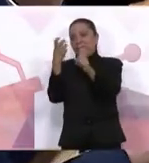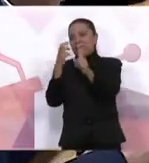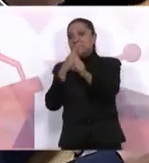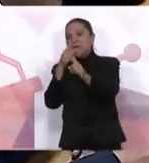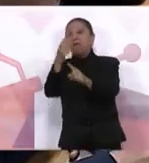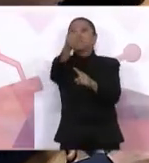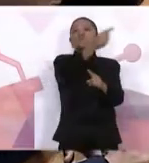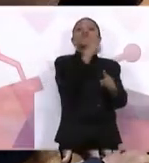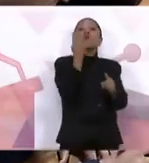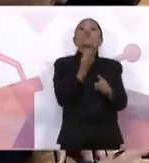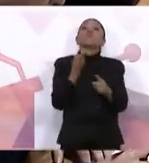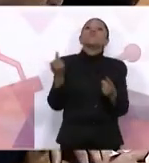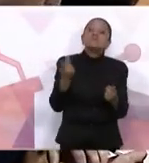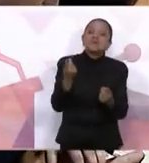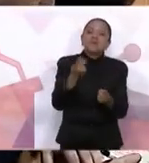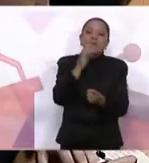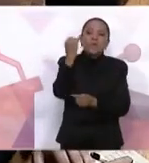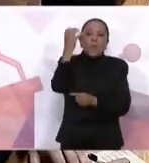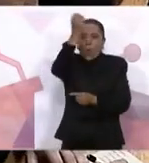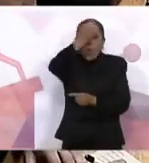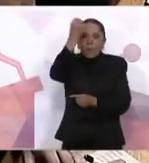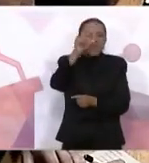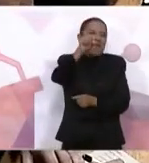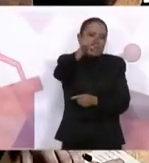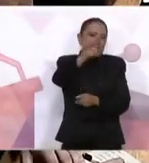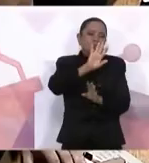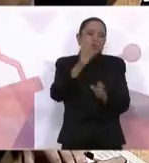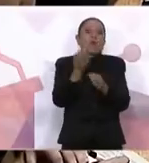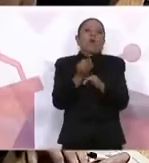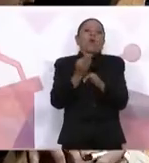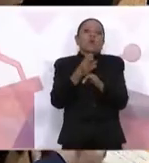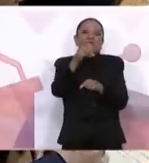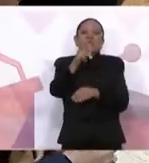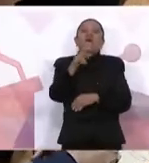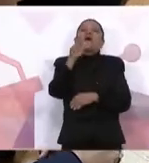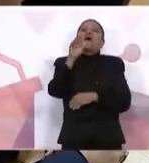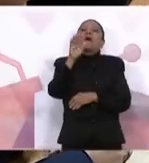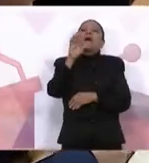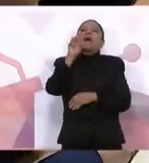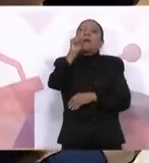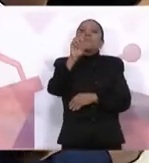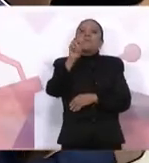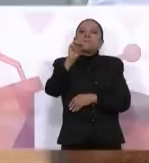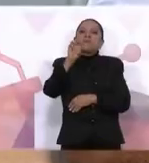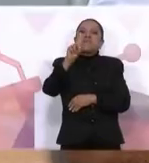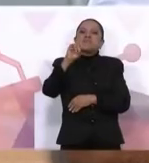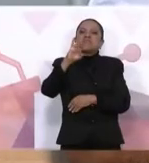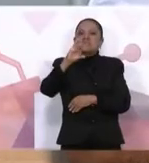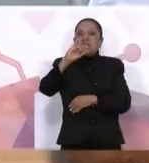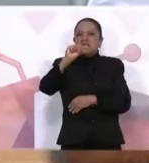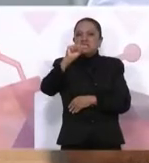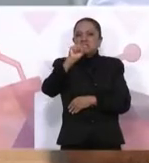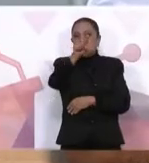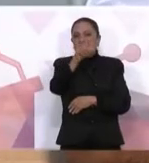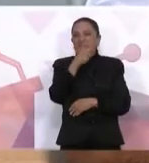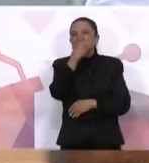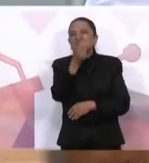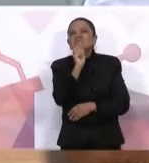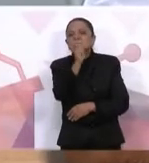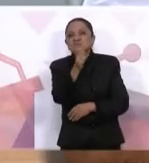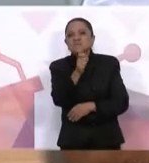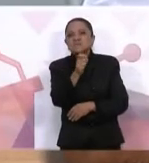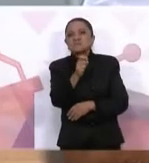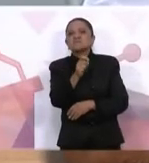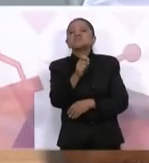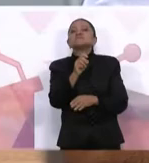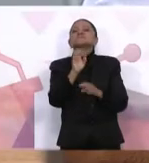el candidato independiente de fidel demédicis tiene hasta un minuto en esta gráfica decirles qué vamos a mejorar la